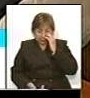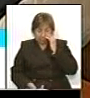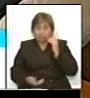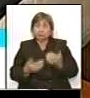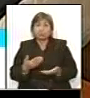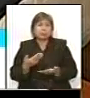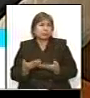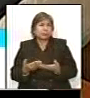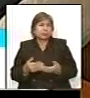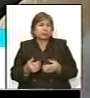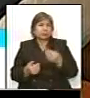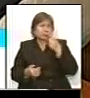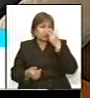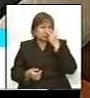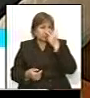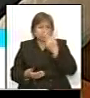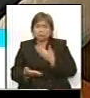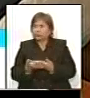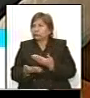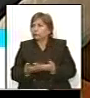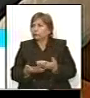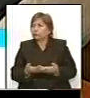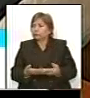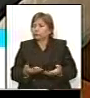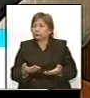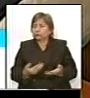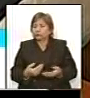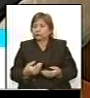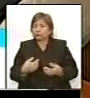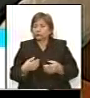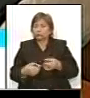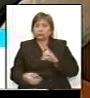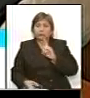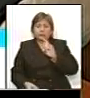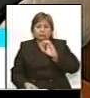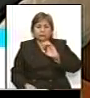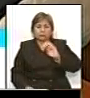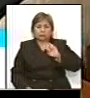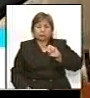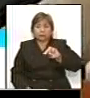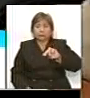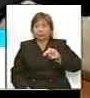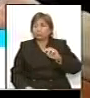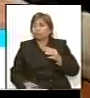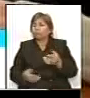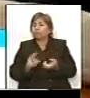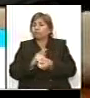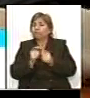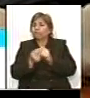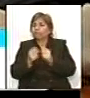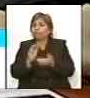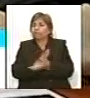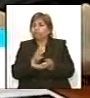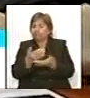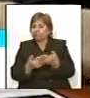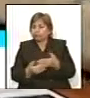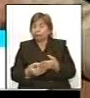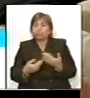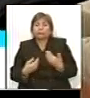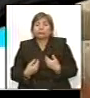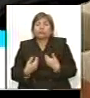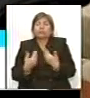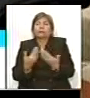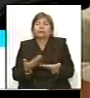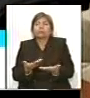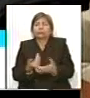las observaciones que son establecidas por la SBN al momento de calificar los expedientes que estamos presentando, nos dan